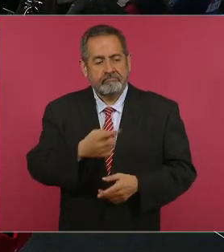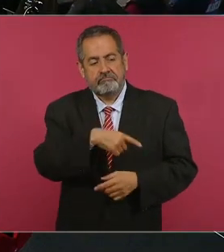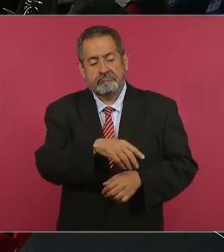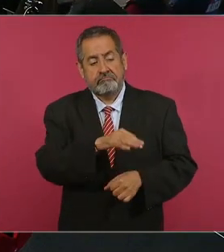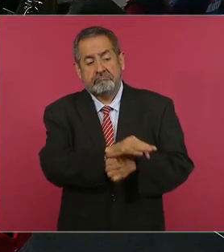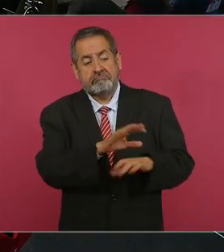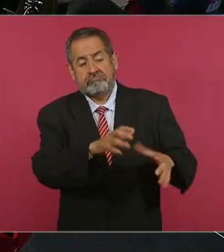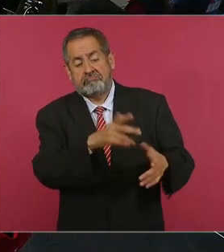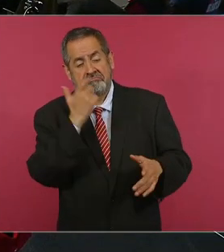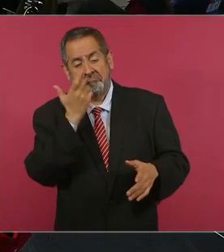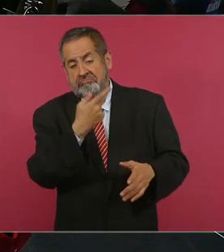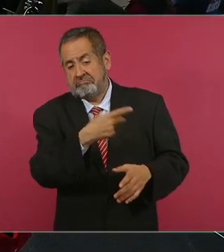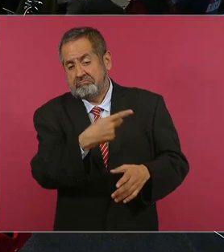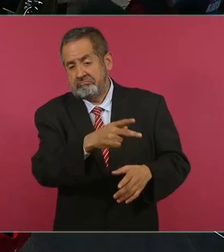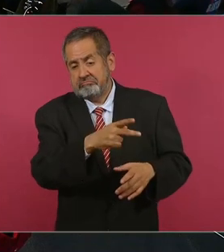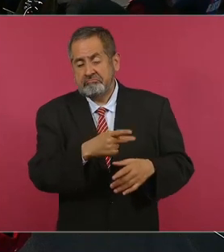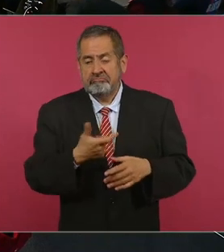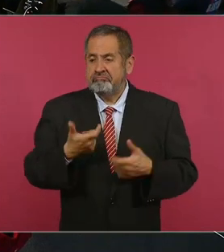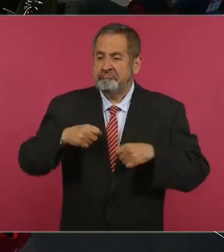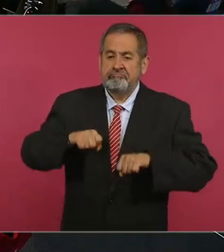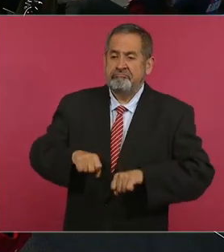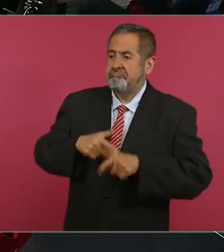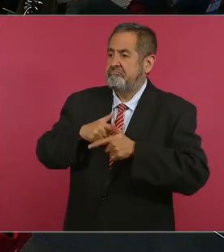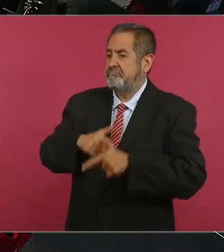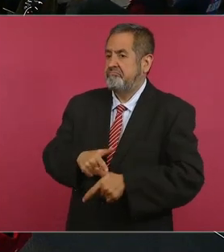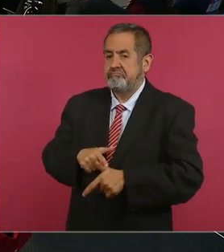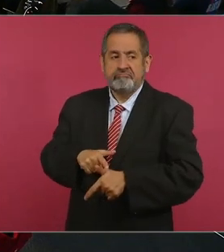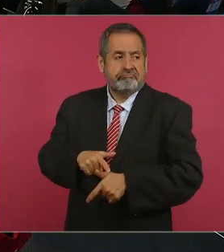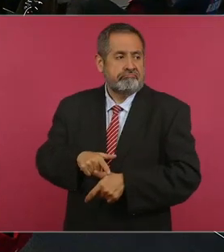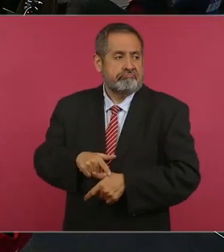de intereses y de privilegios,